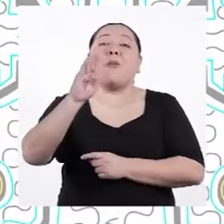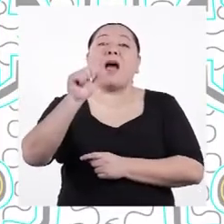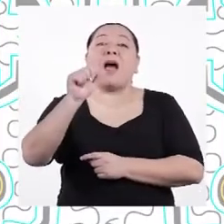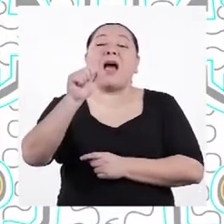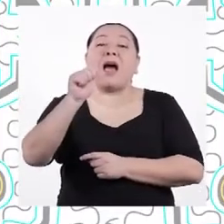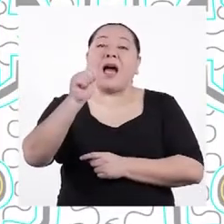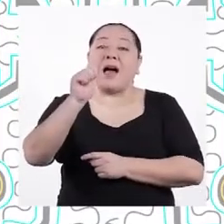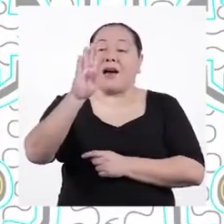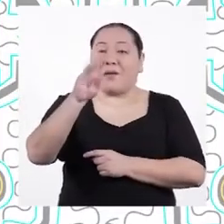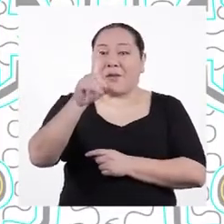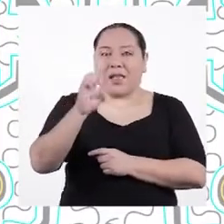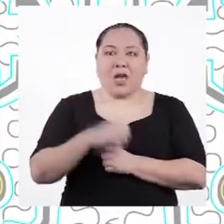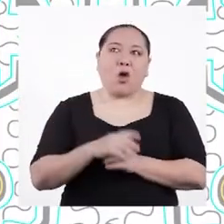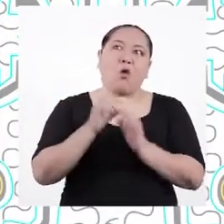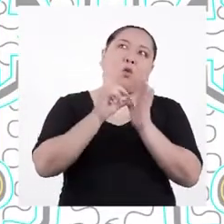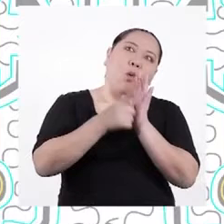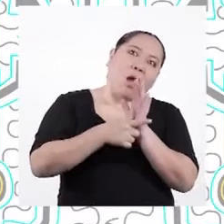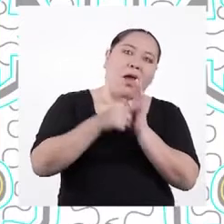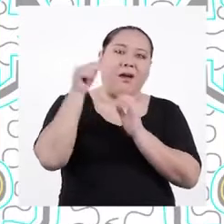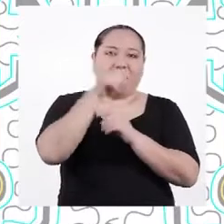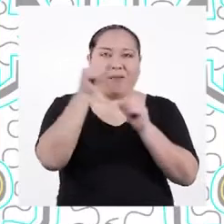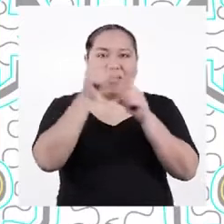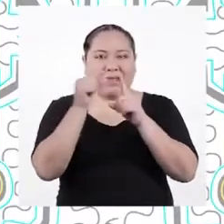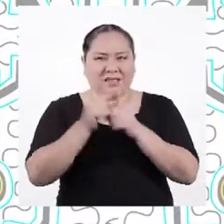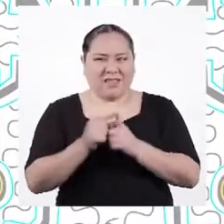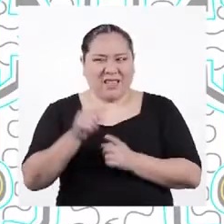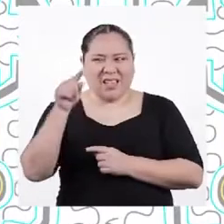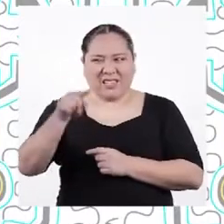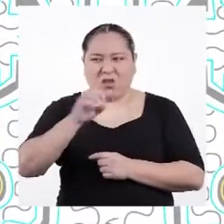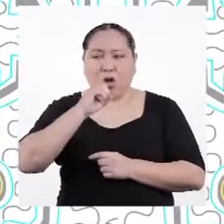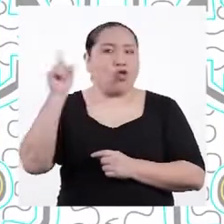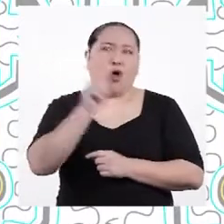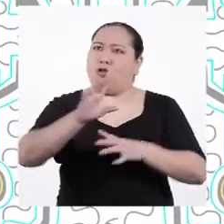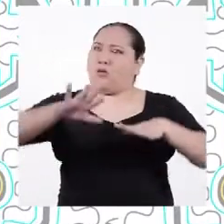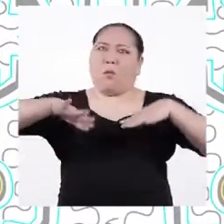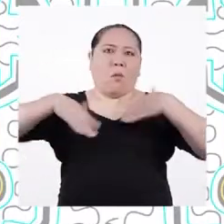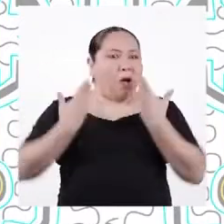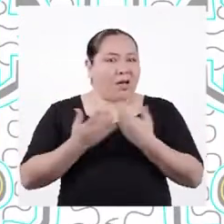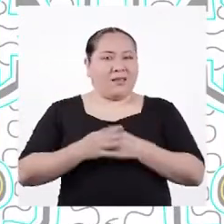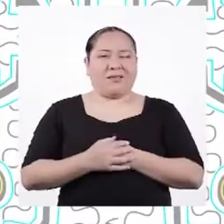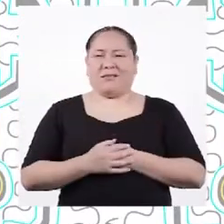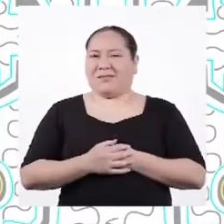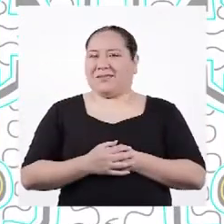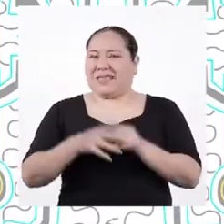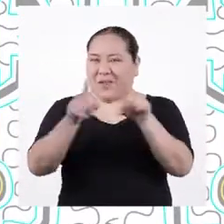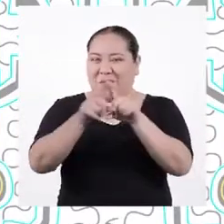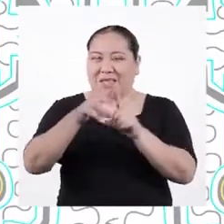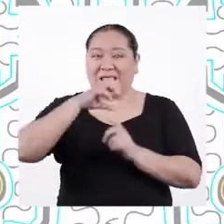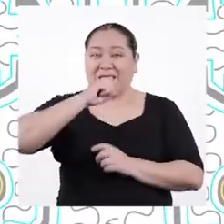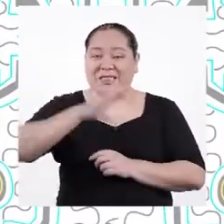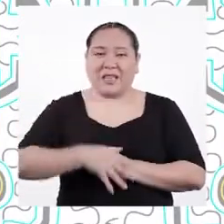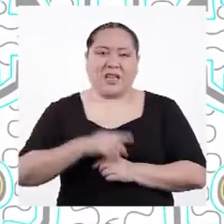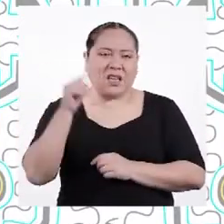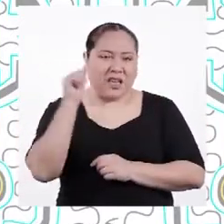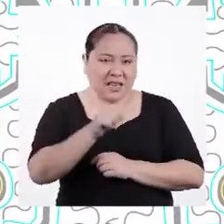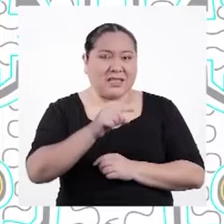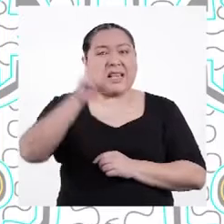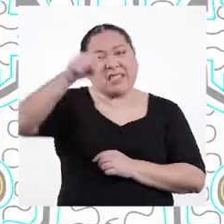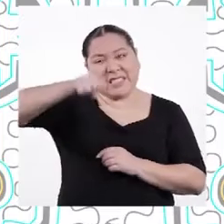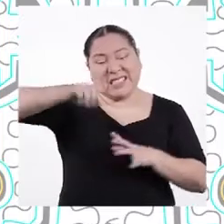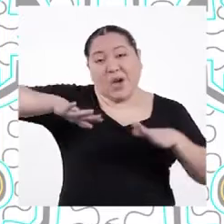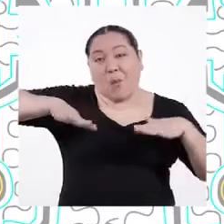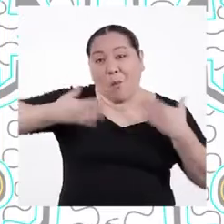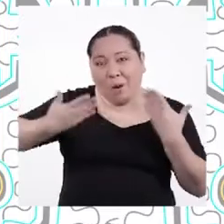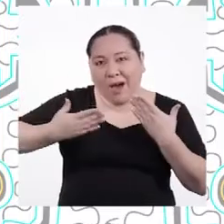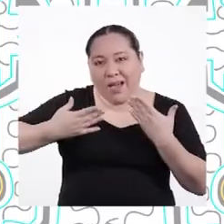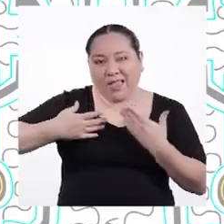las que decimos que algo es imposible. A veces decimos lo contrario, que algo no solo es posible, sino que